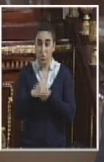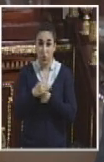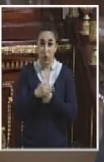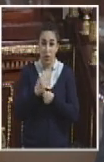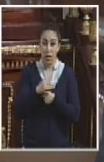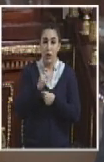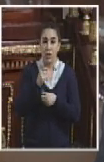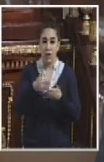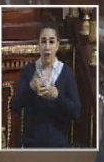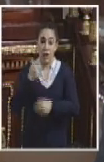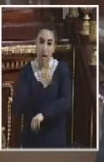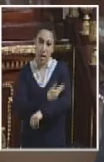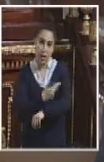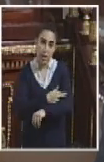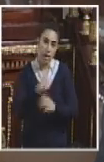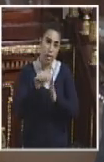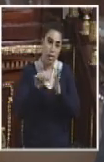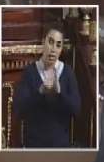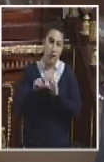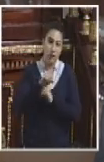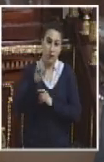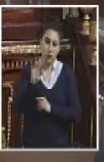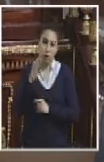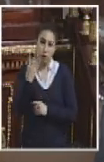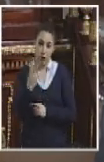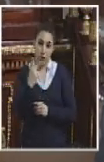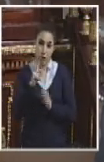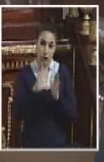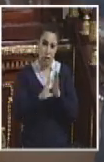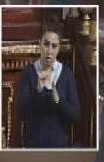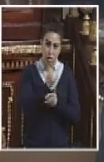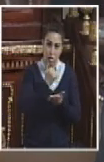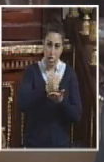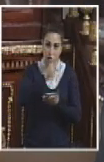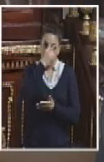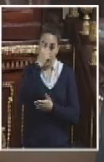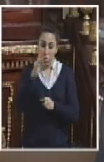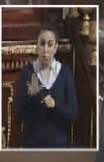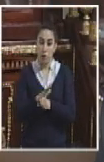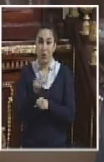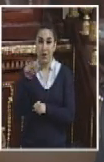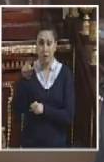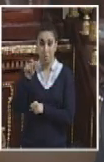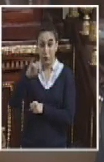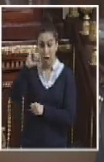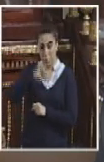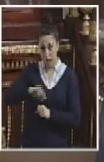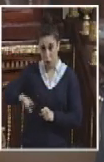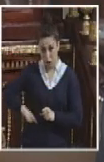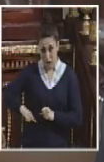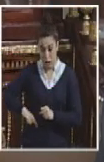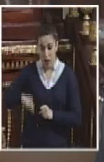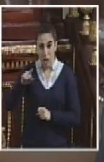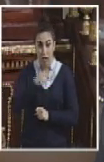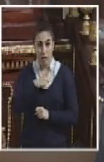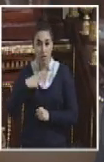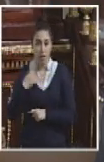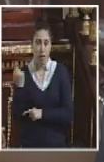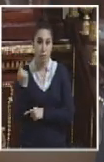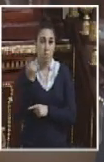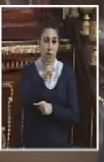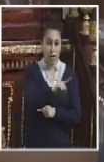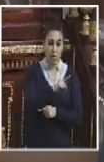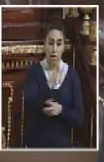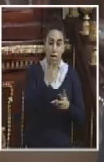la reforma al artículo 44 de nuestra Constitución, pues la jefa de gobierno debió ordenar la realización